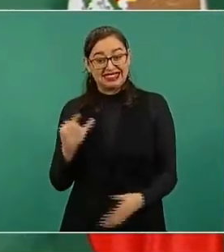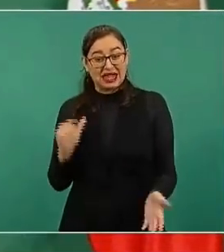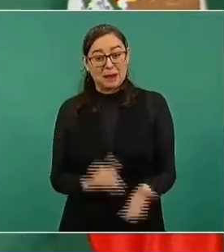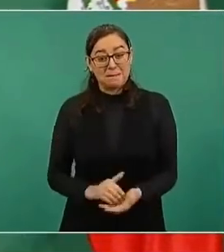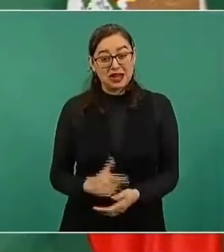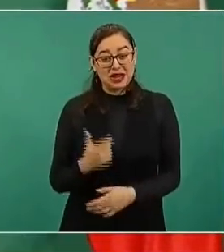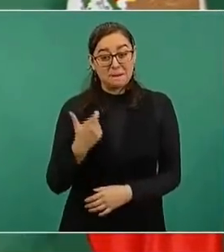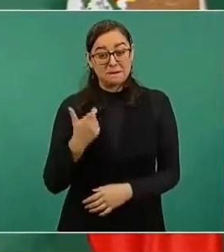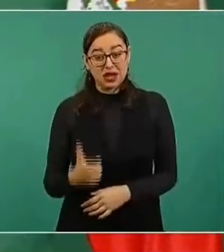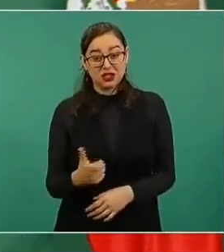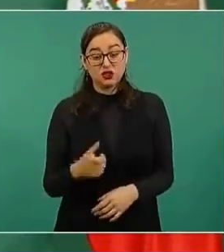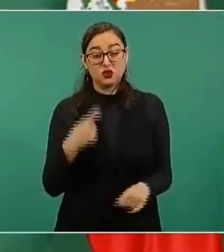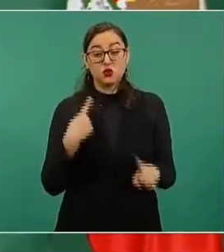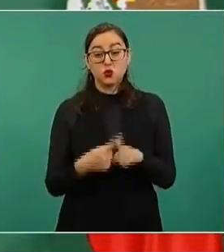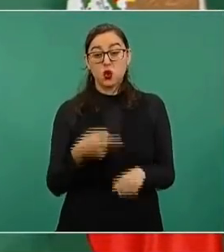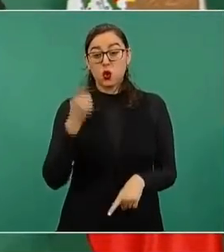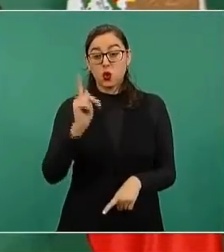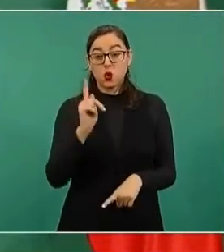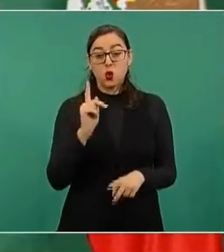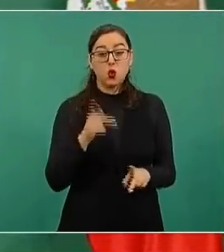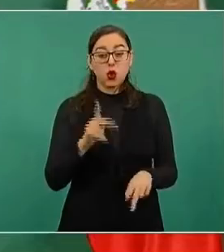construían. Era un subsidio.